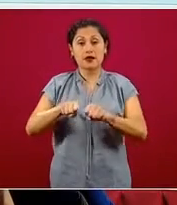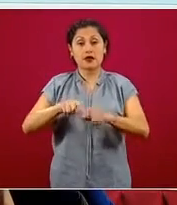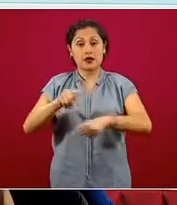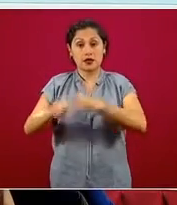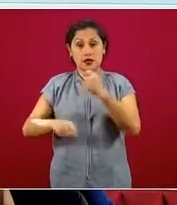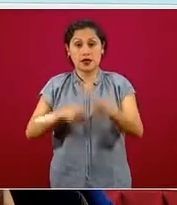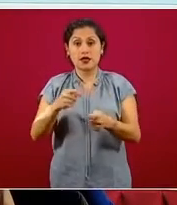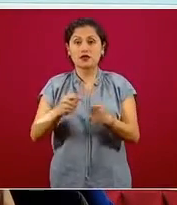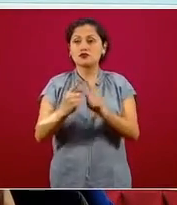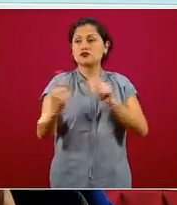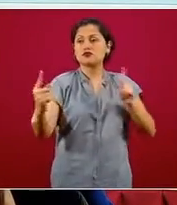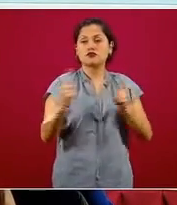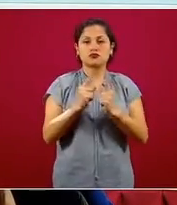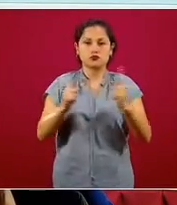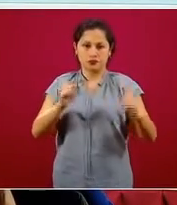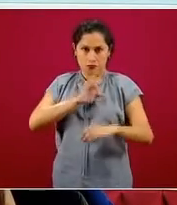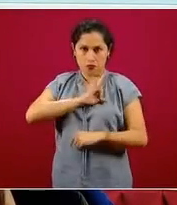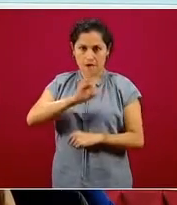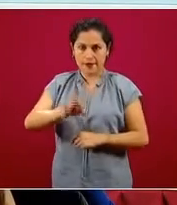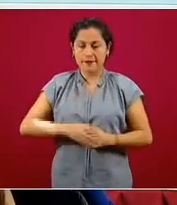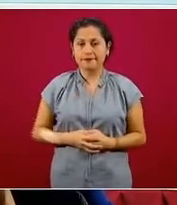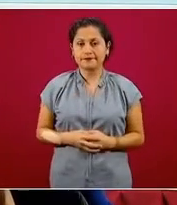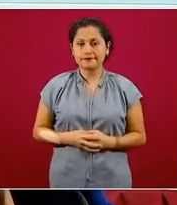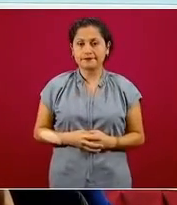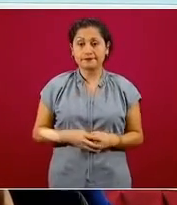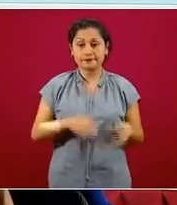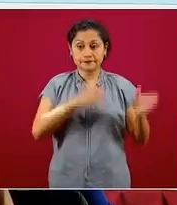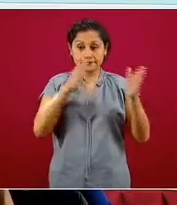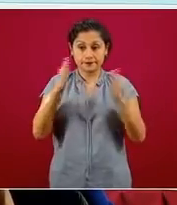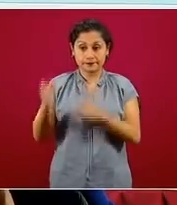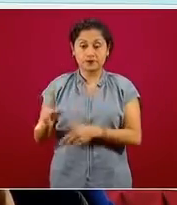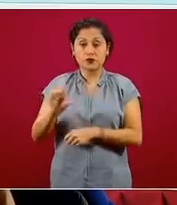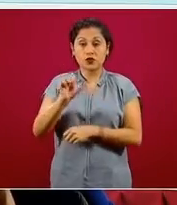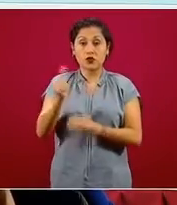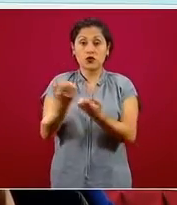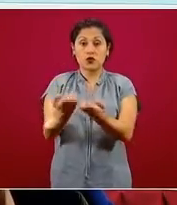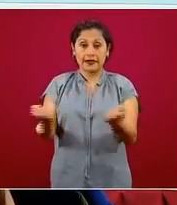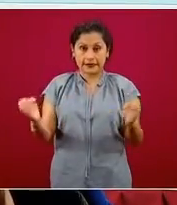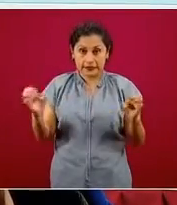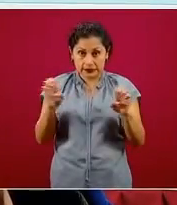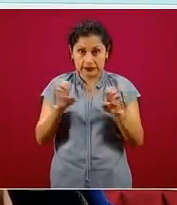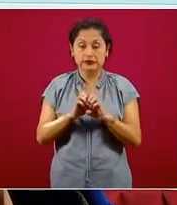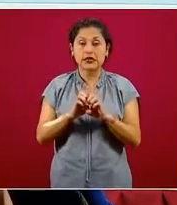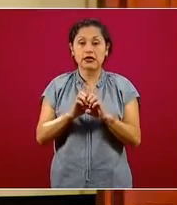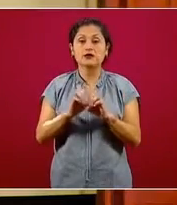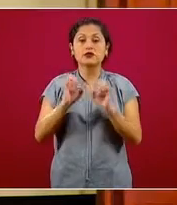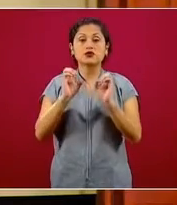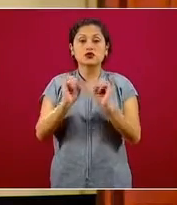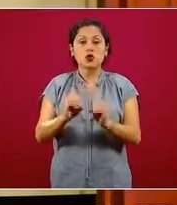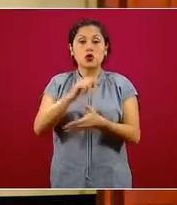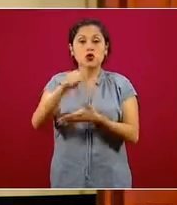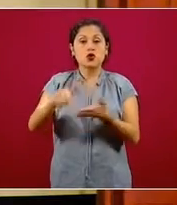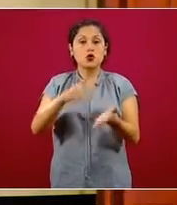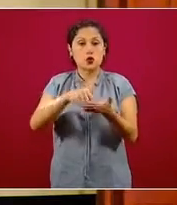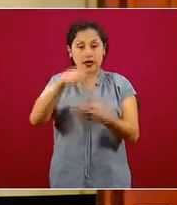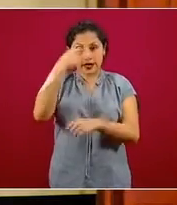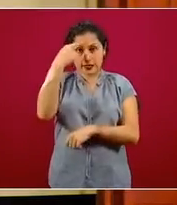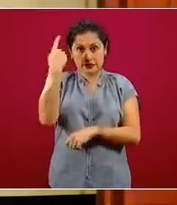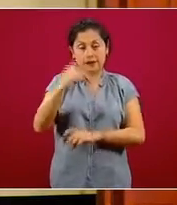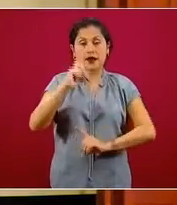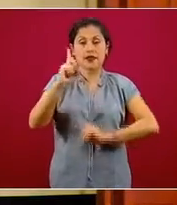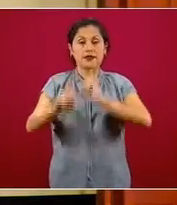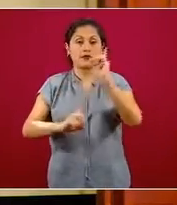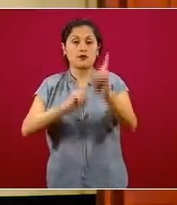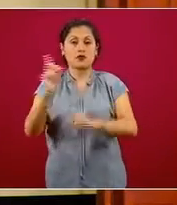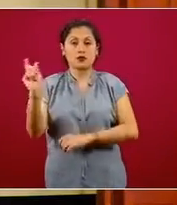estos comercios. En el caso de estadios y aquellos lógicamente que se utilizan para los juegos profesionales,